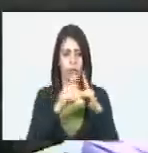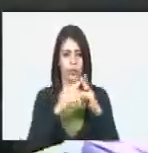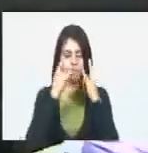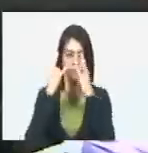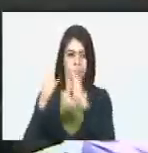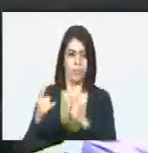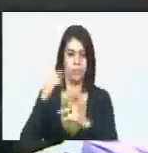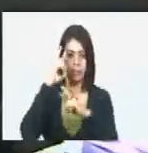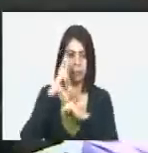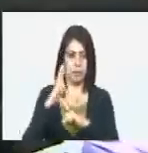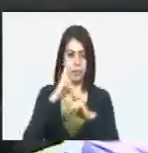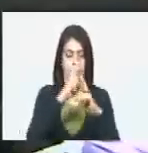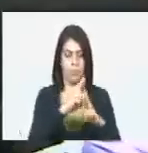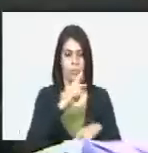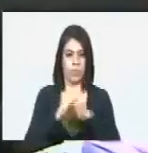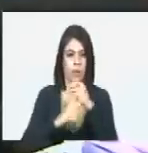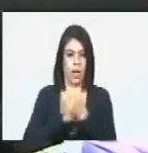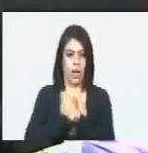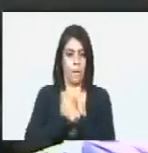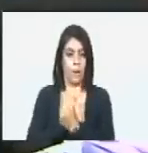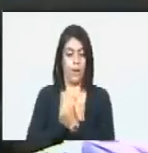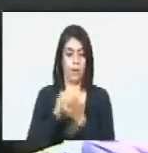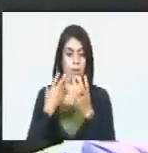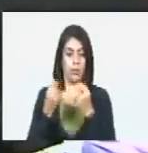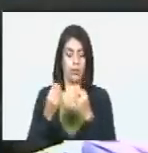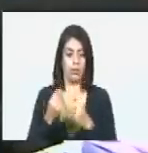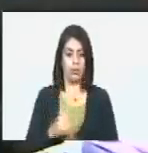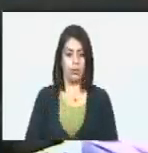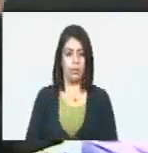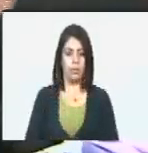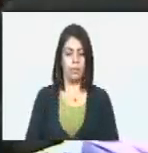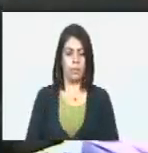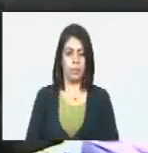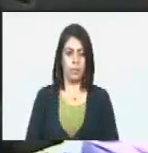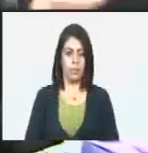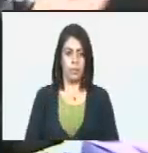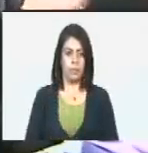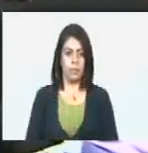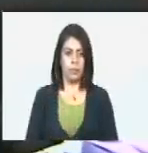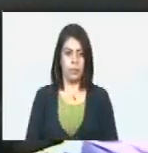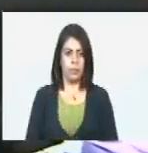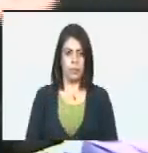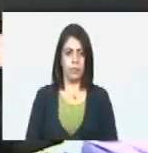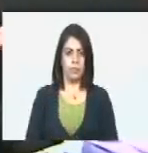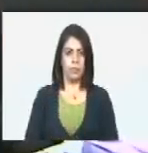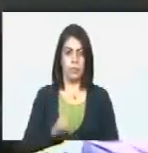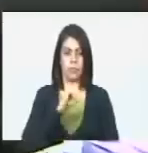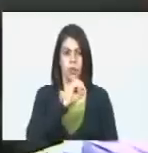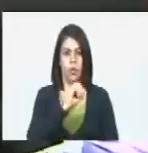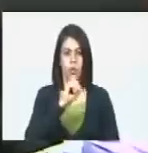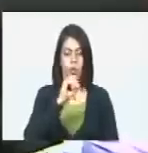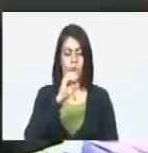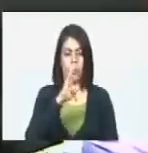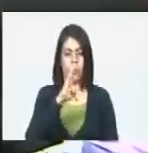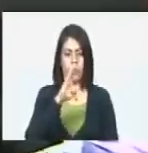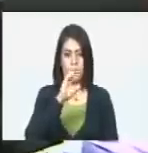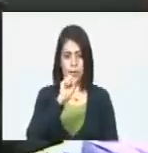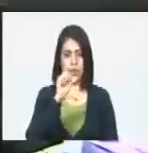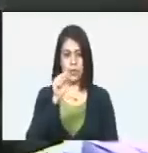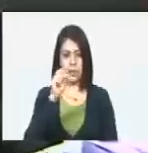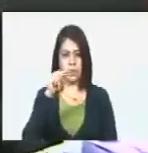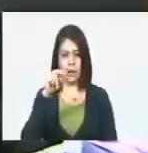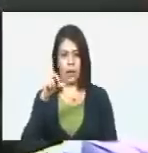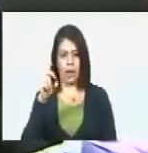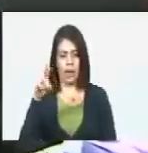y la quisieron, de el relato de Sandra Oblita, su compañera, de